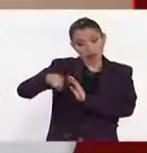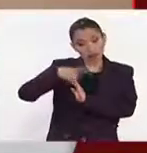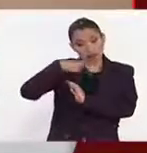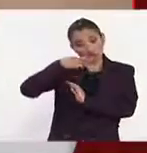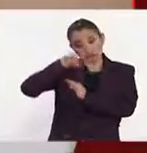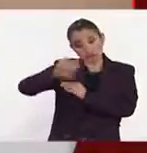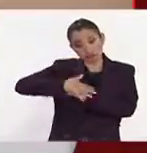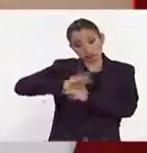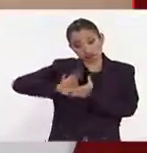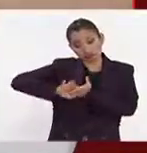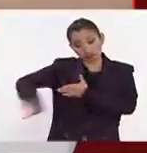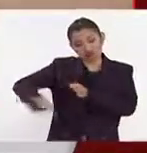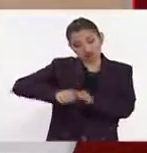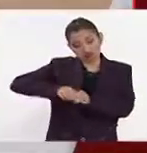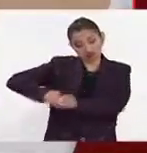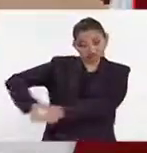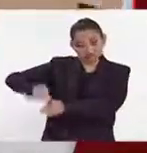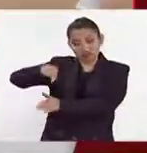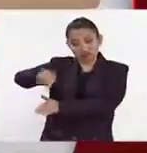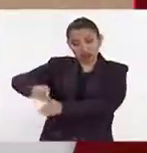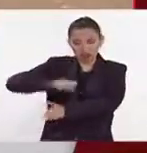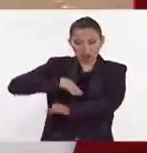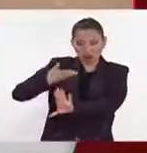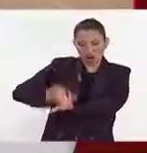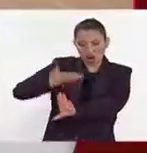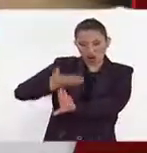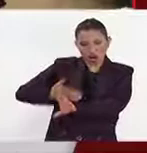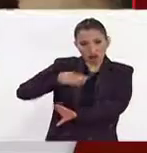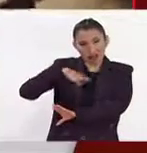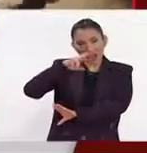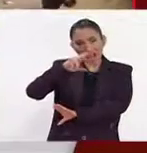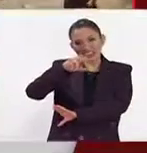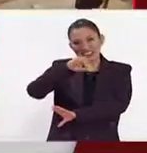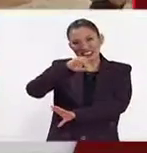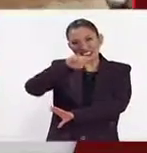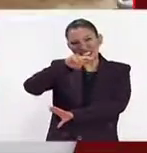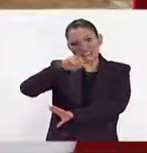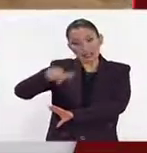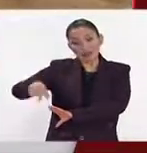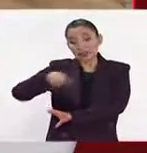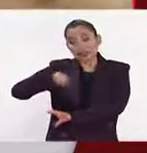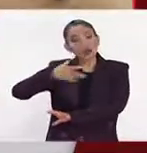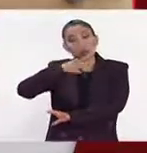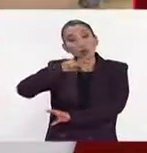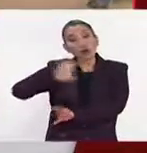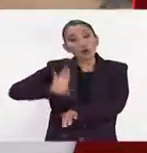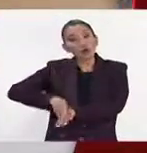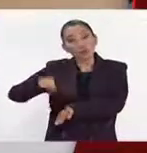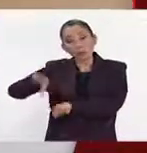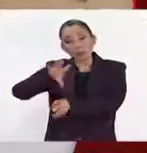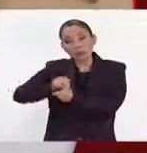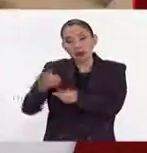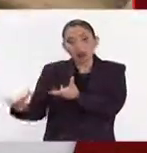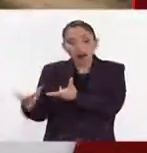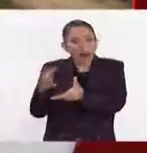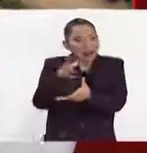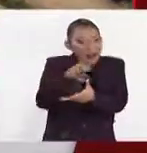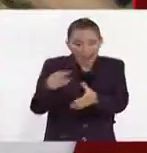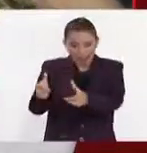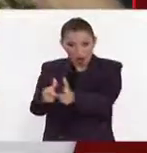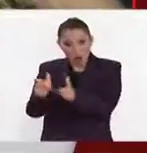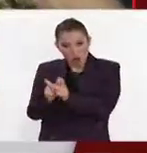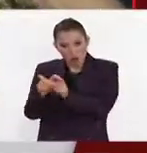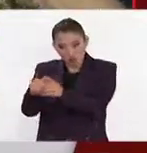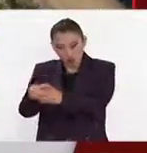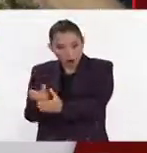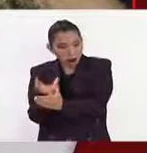medidas excluyentes, de medidas racistas, de medidas que no permiten la completa integración de esta